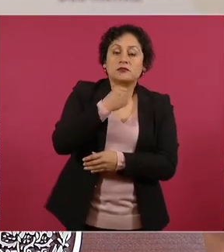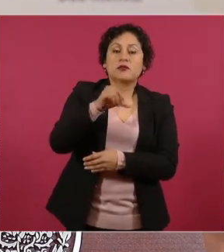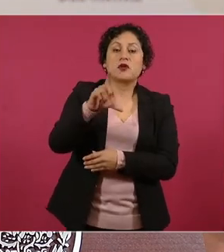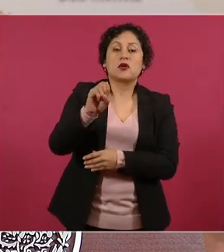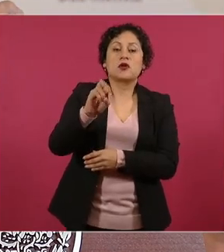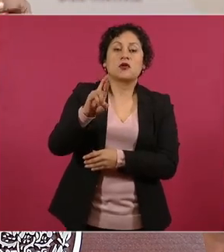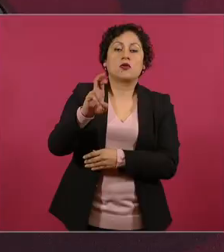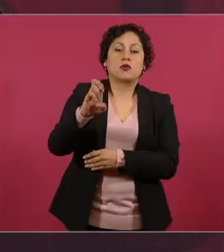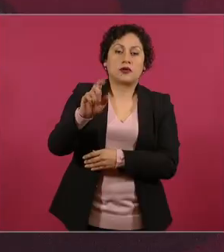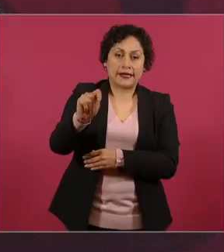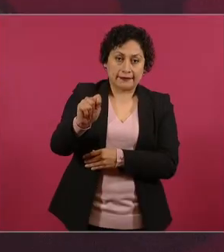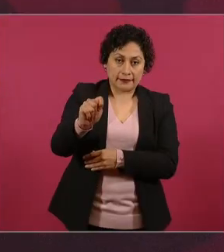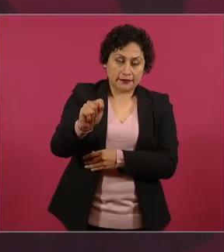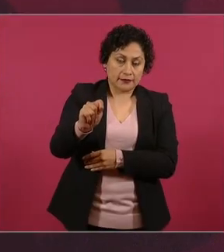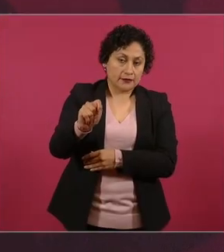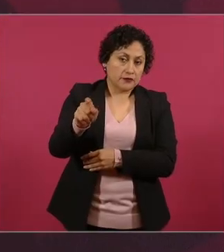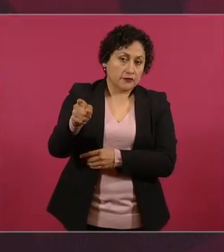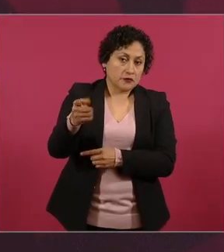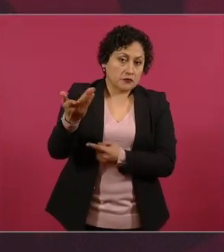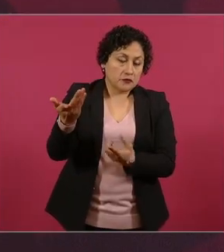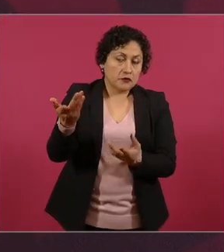O lo de